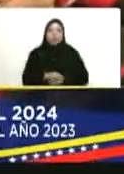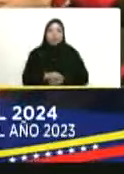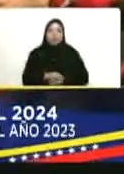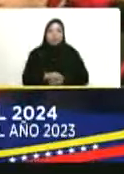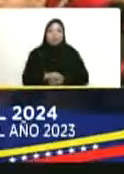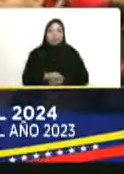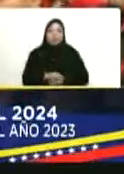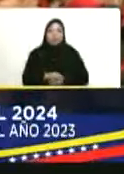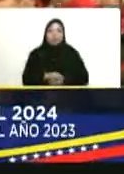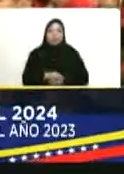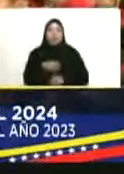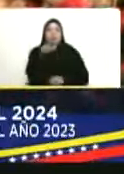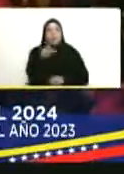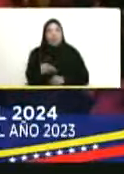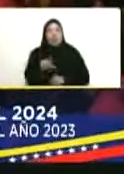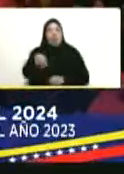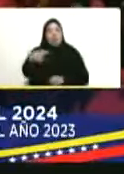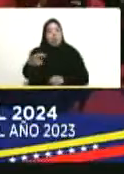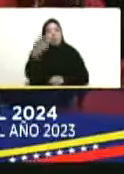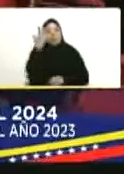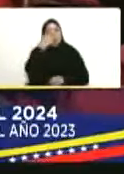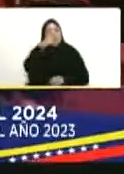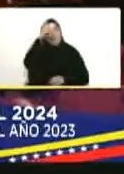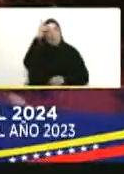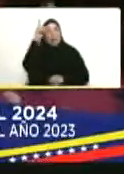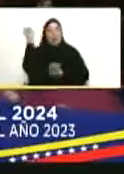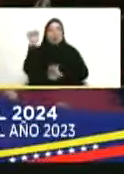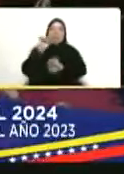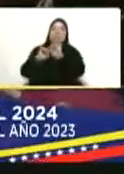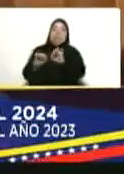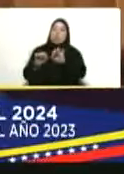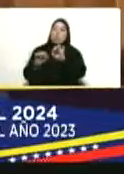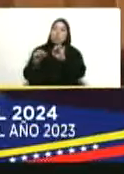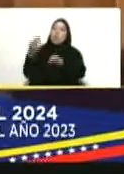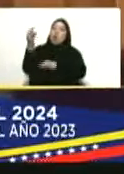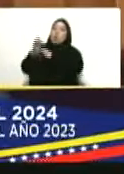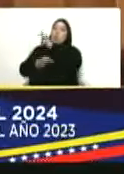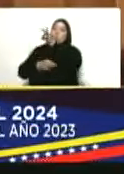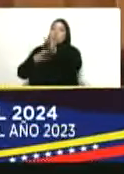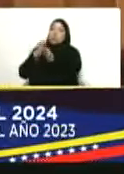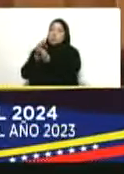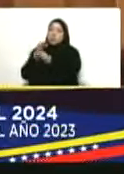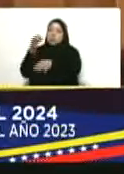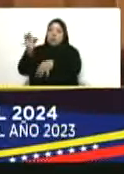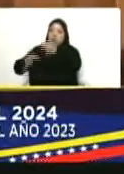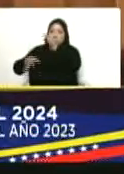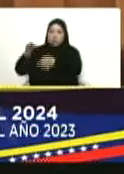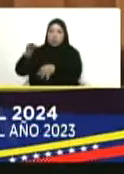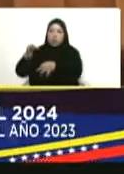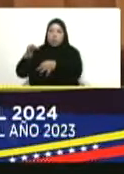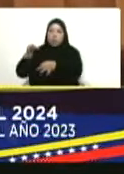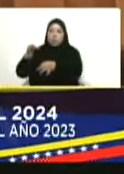Luego fue Delcy Rodríguez a defendernos allá en la Corte Internacional de Justicia.